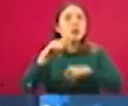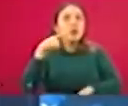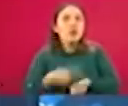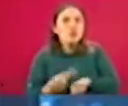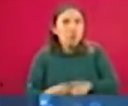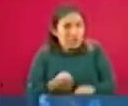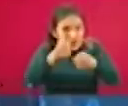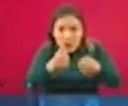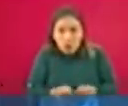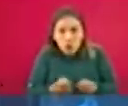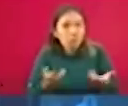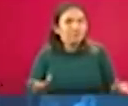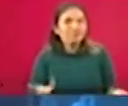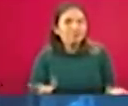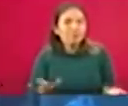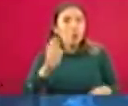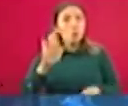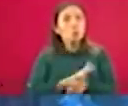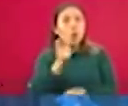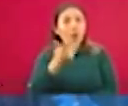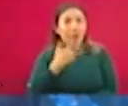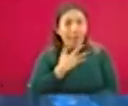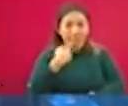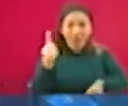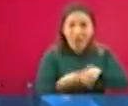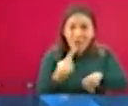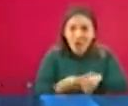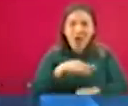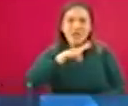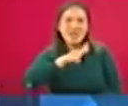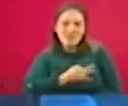sistemáticamente distorsionar. Leo aquí, porque lo tengo a la